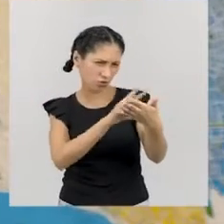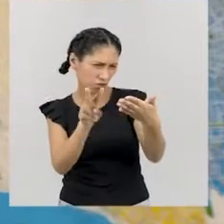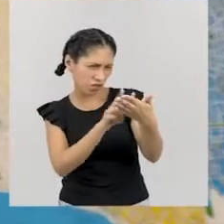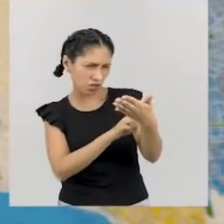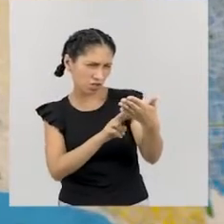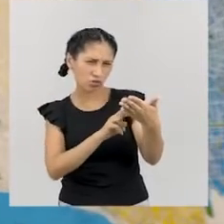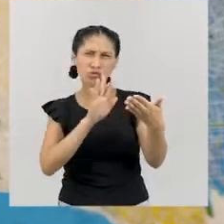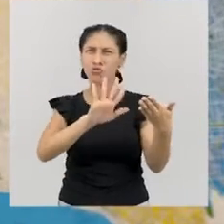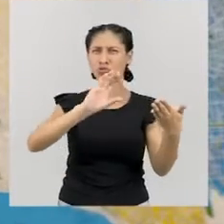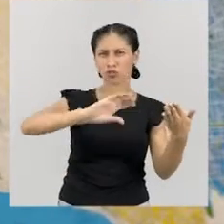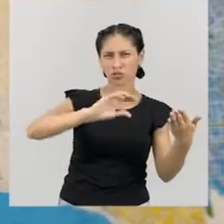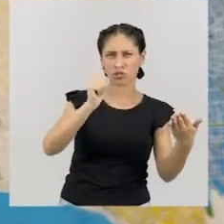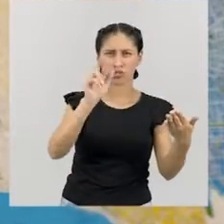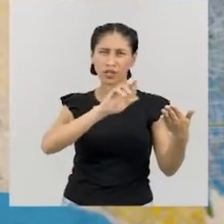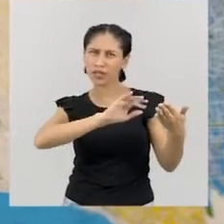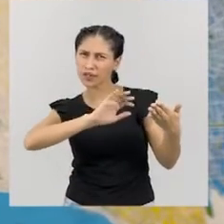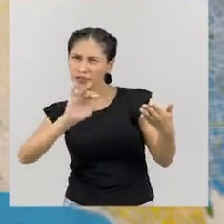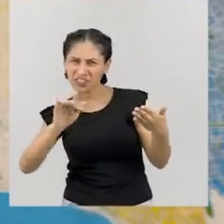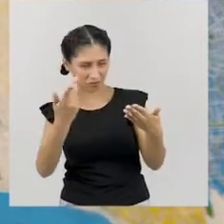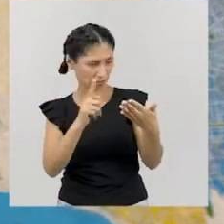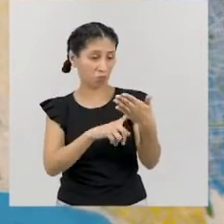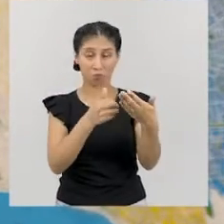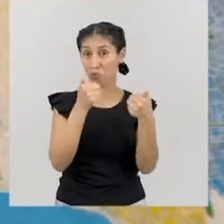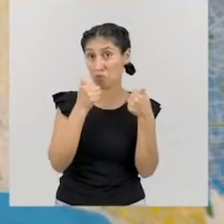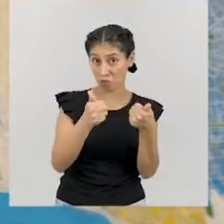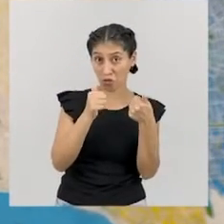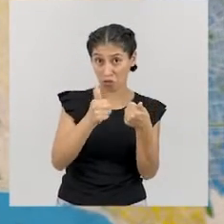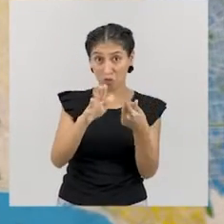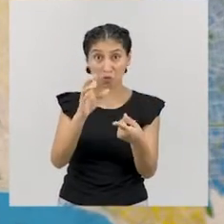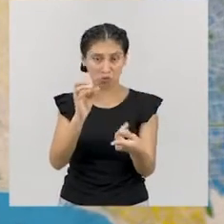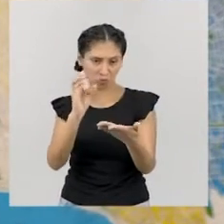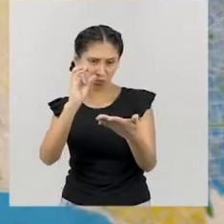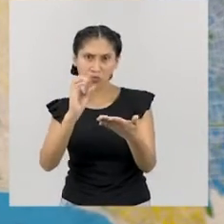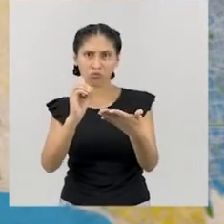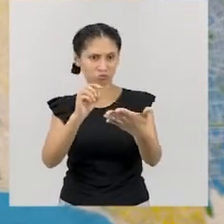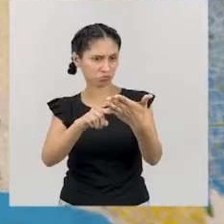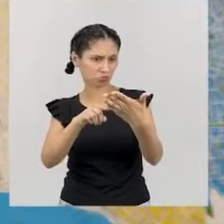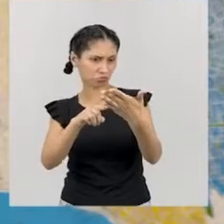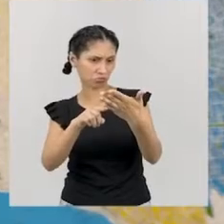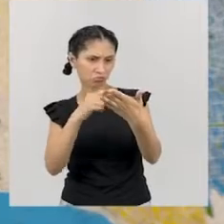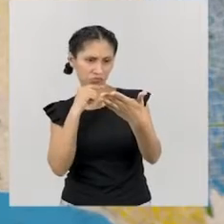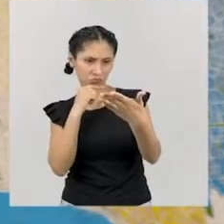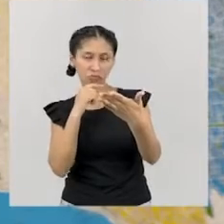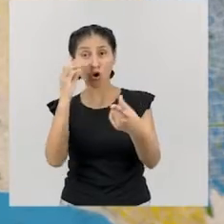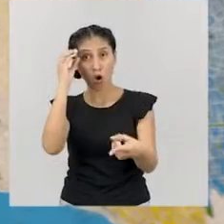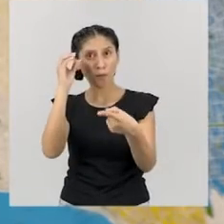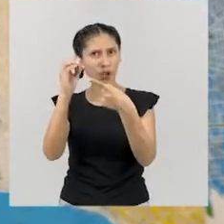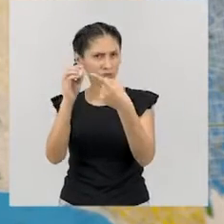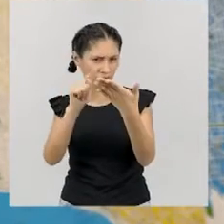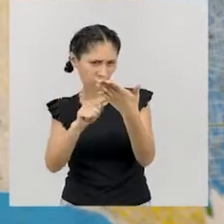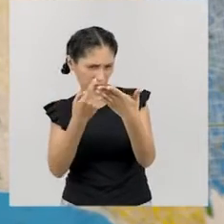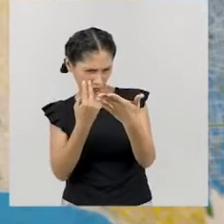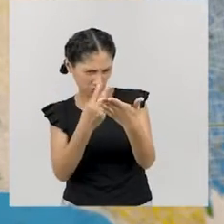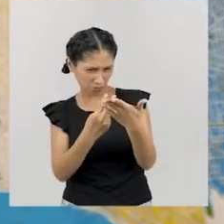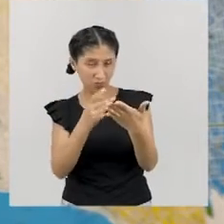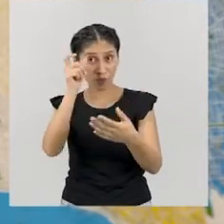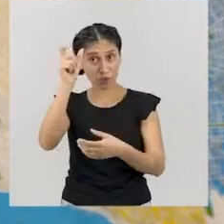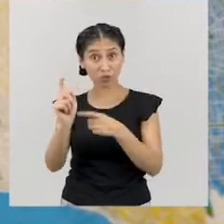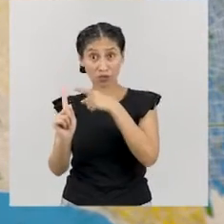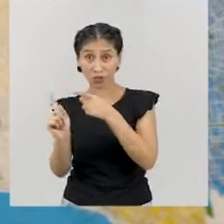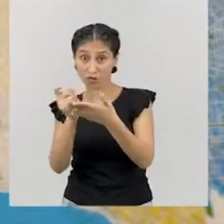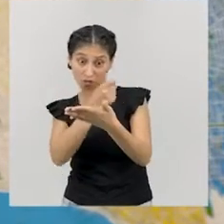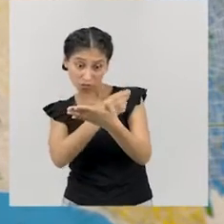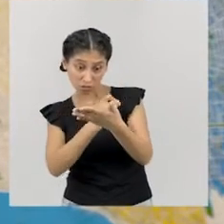texto? Que es objetivo porque nos brinda una información precisa de los delfines. No vemos un estilo personal del